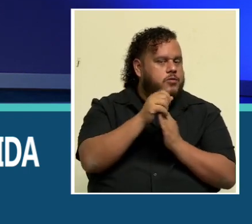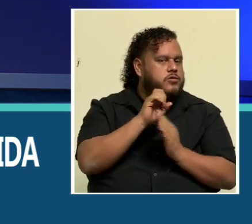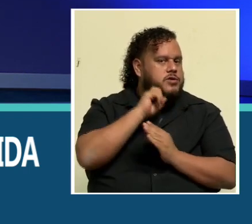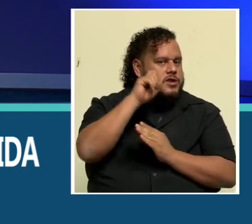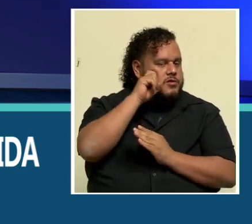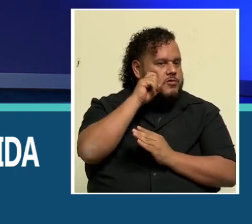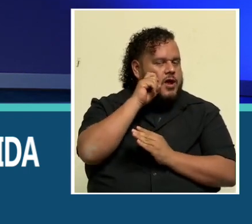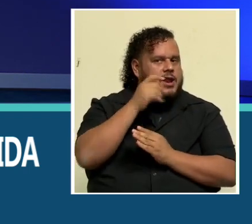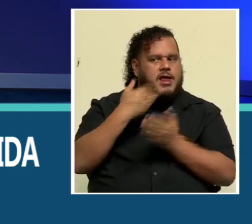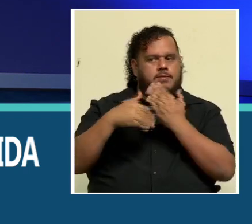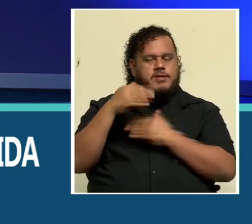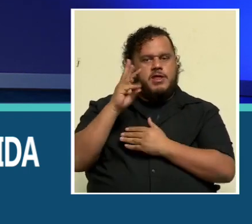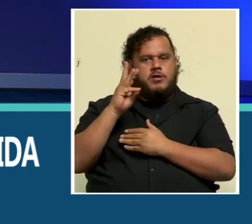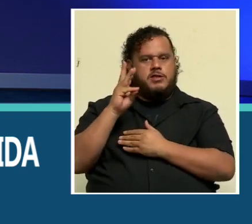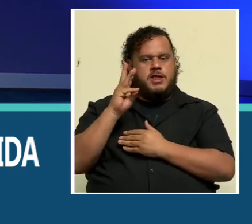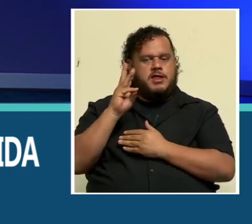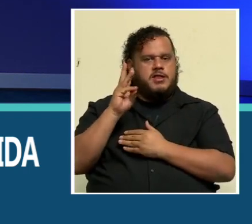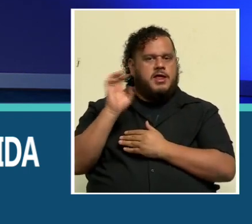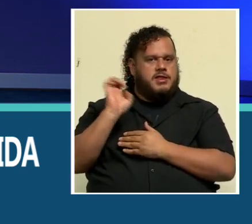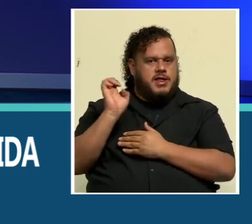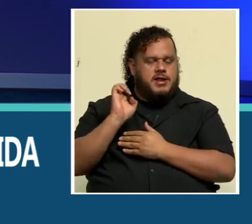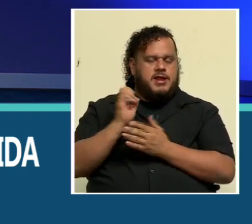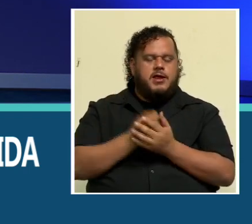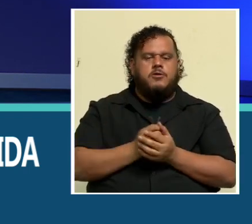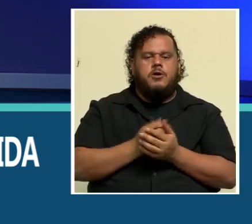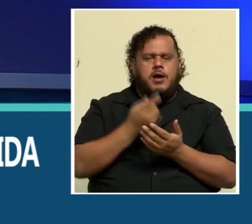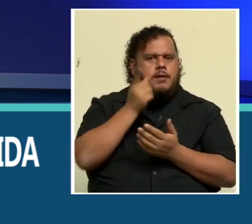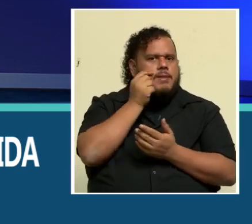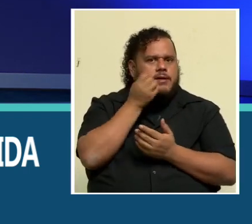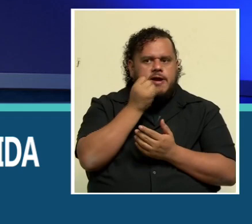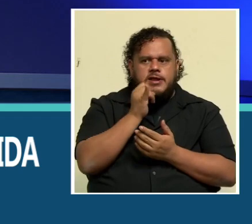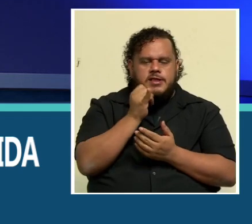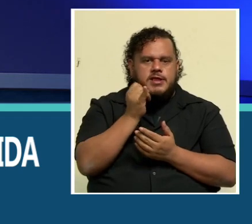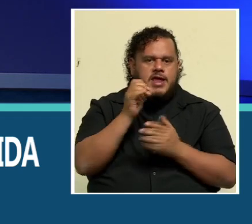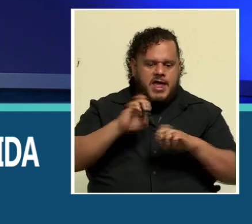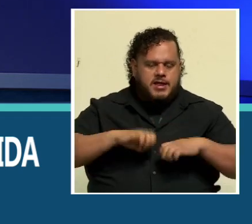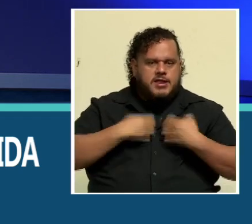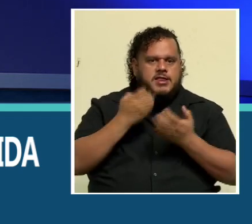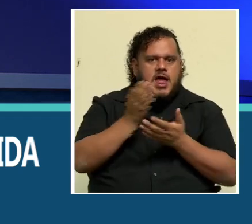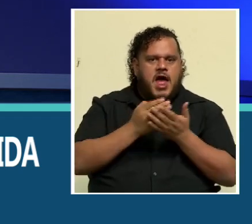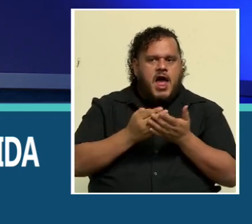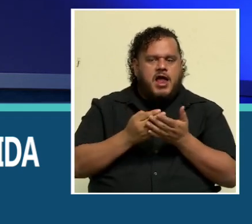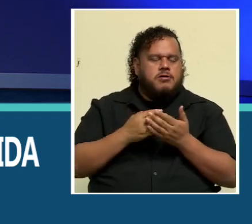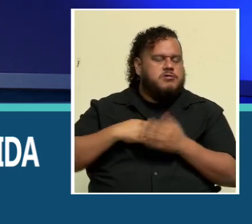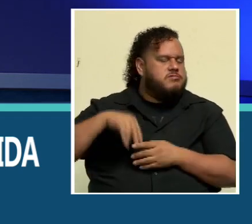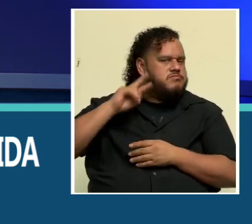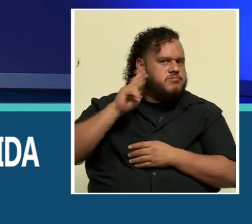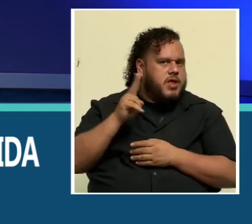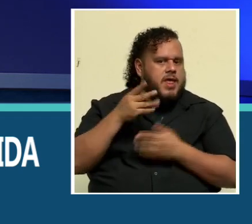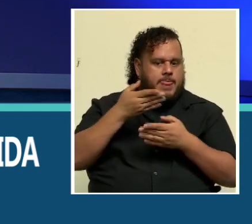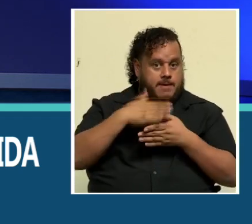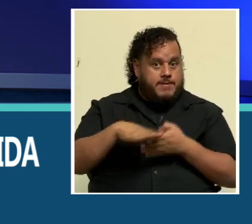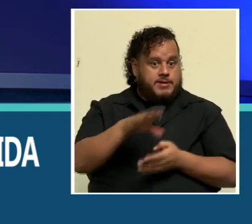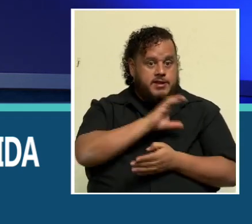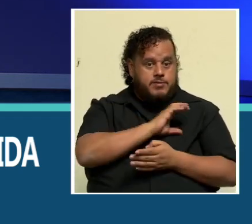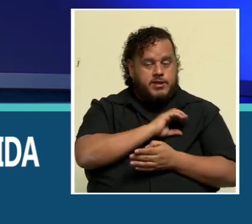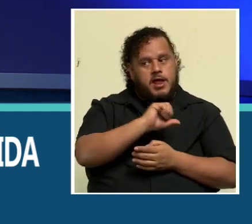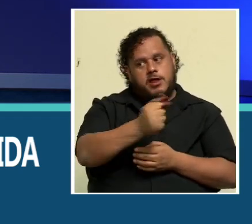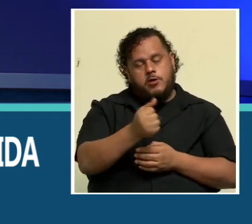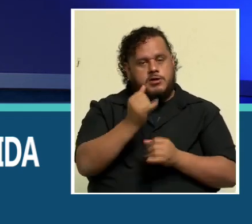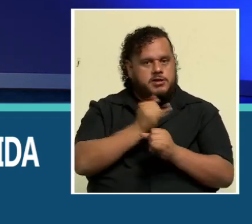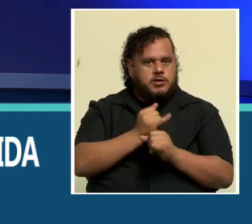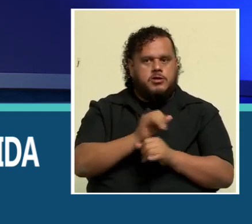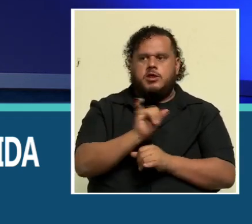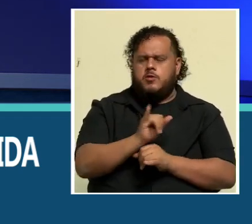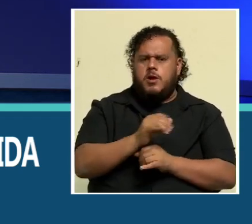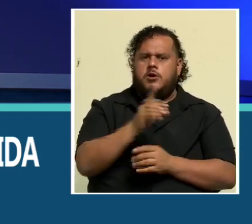pasado 6 de enero. Esto con el fin de establecer si existió omisión en la manera en que fue atendida por la policía y otras instituciones.